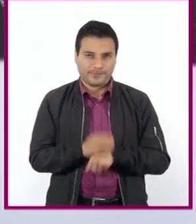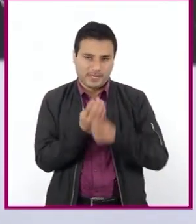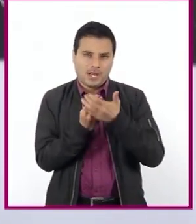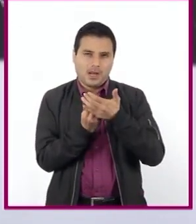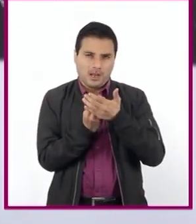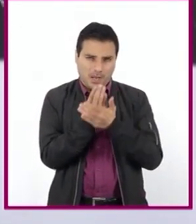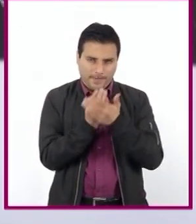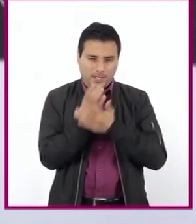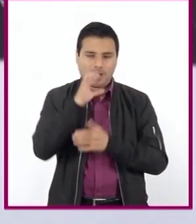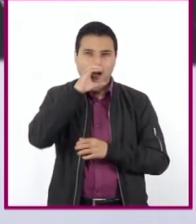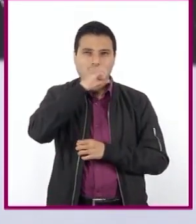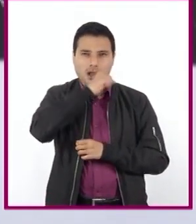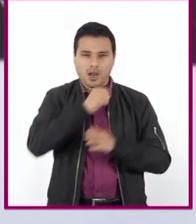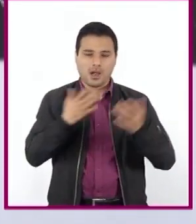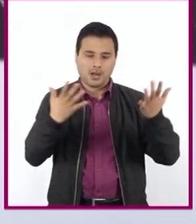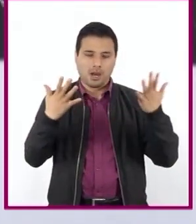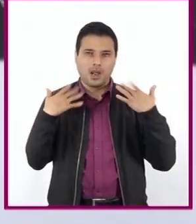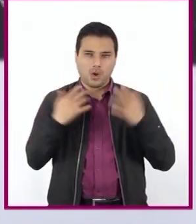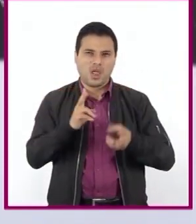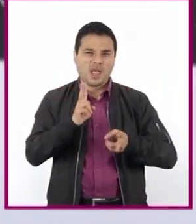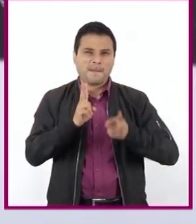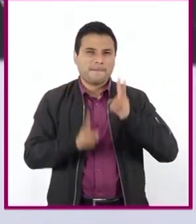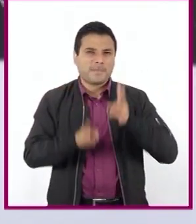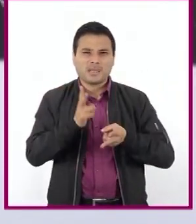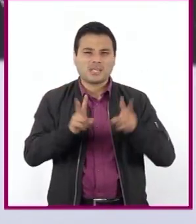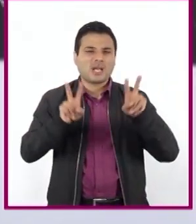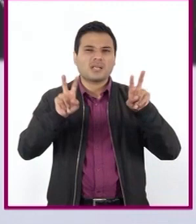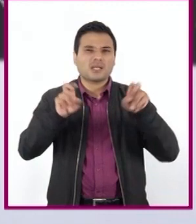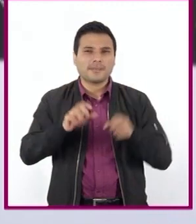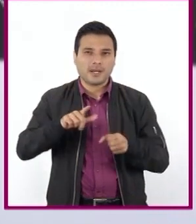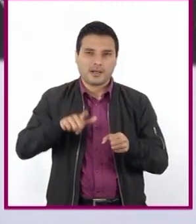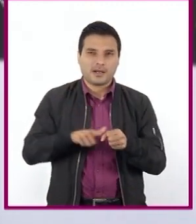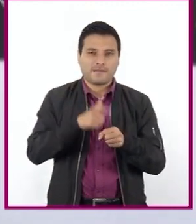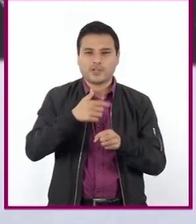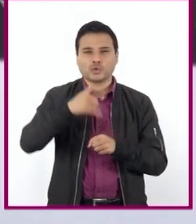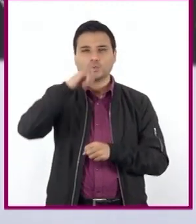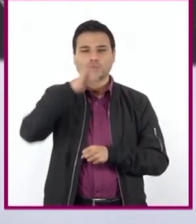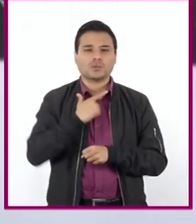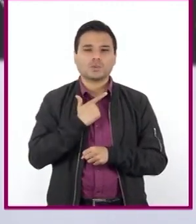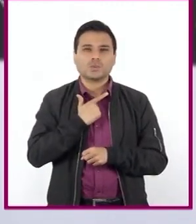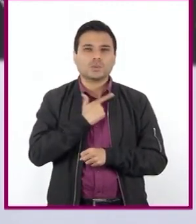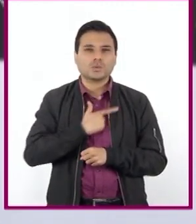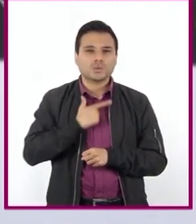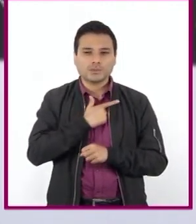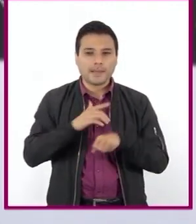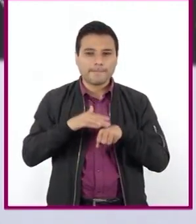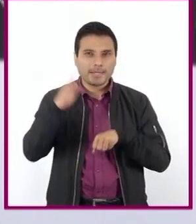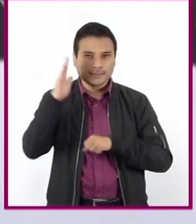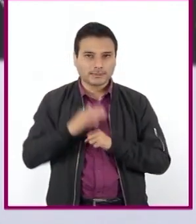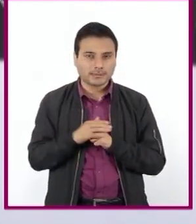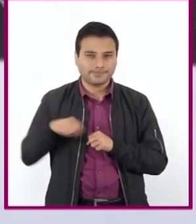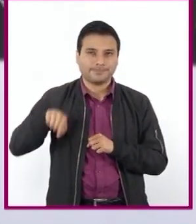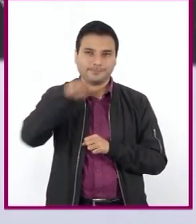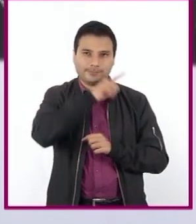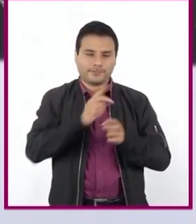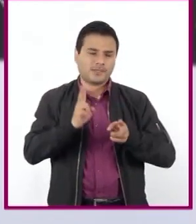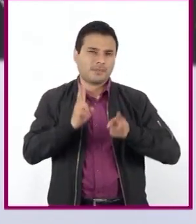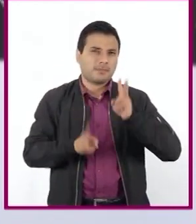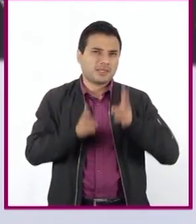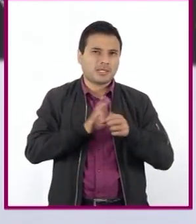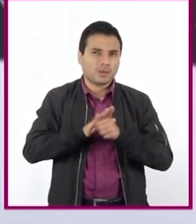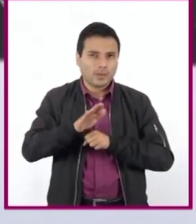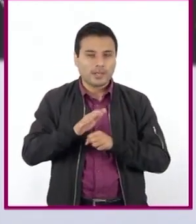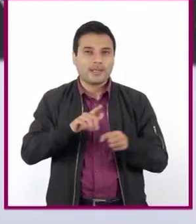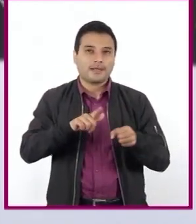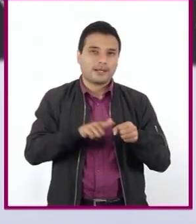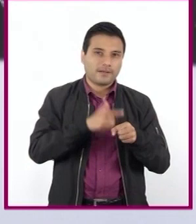calurosa y comentábamos sobre las bebidas que nos refrescaban más. Dentro de las que mencionamos estaban